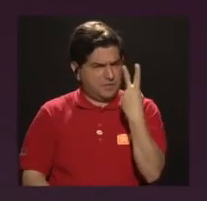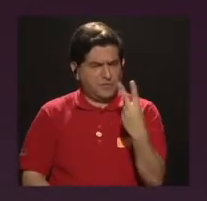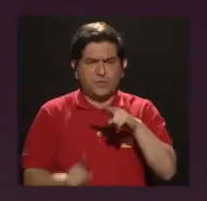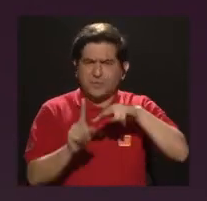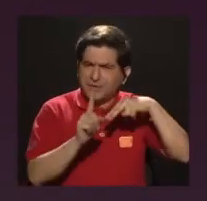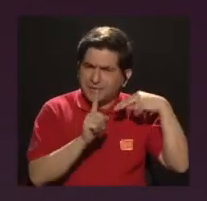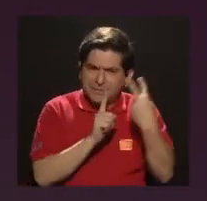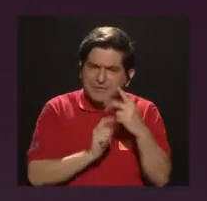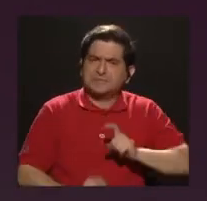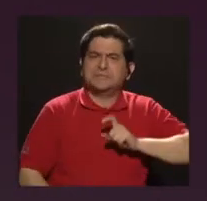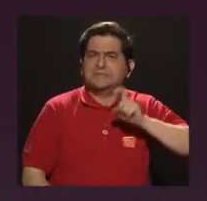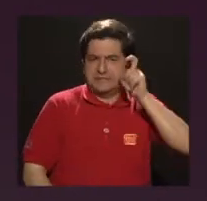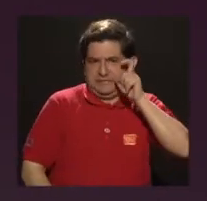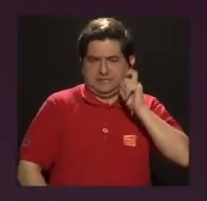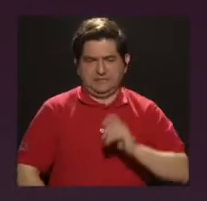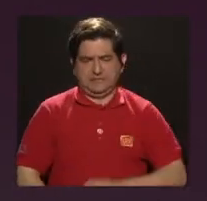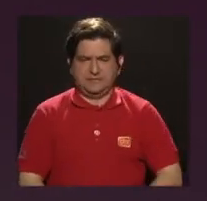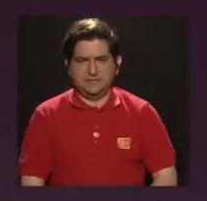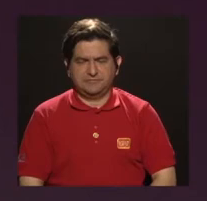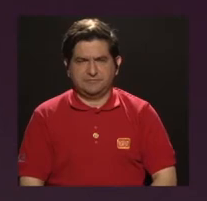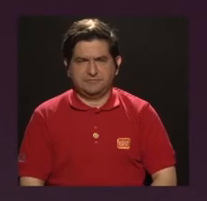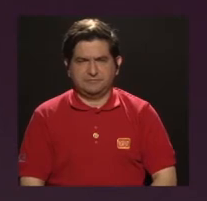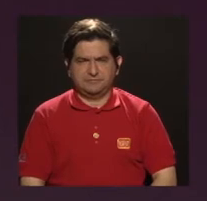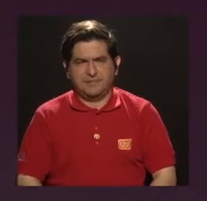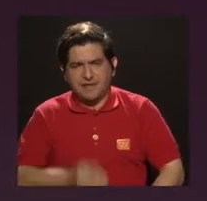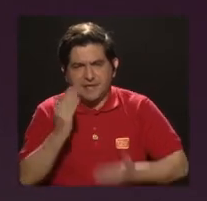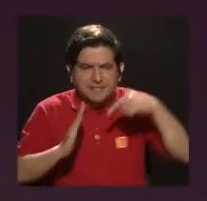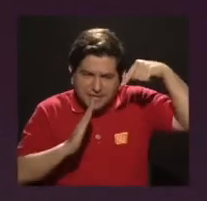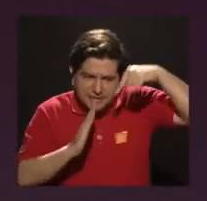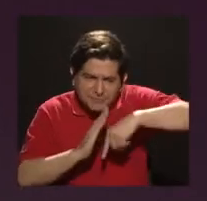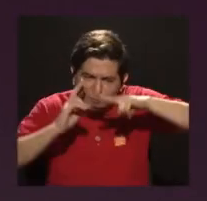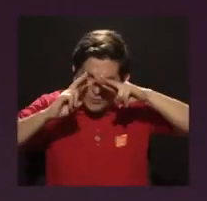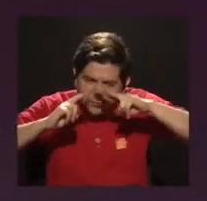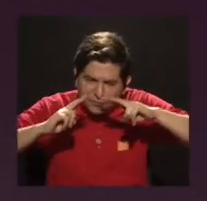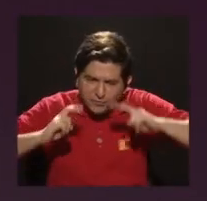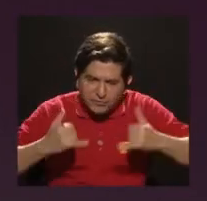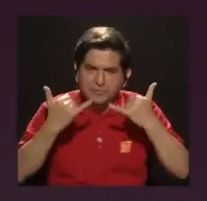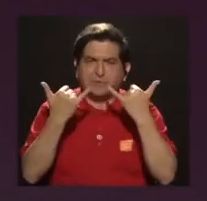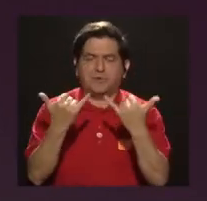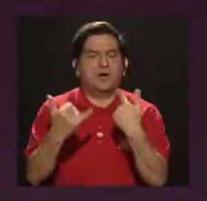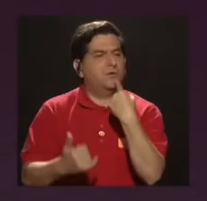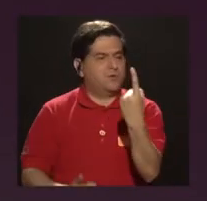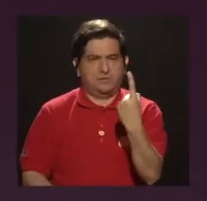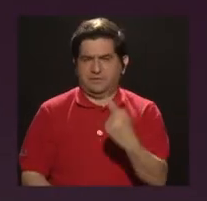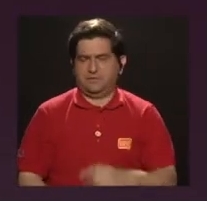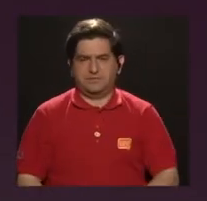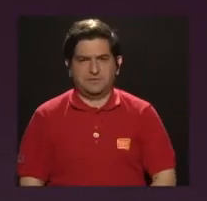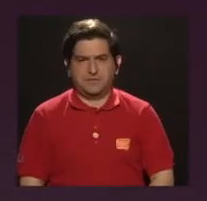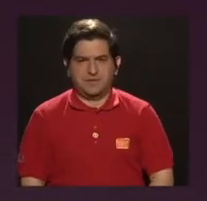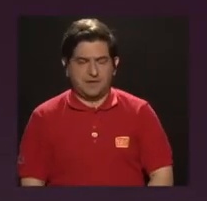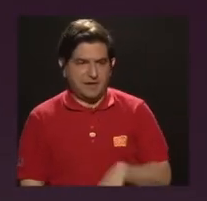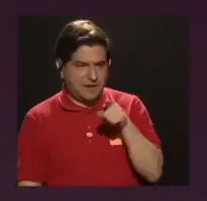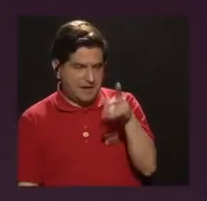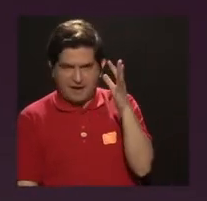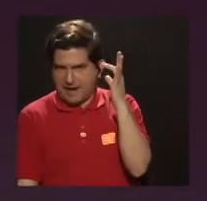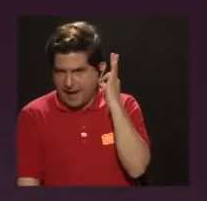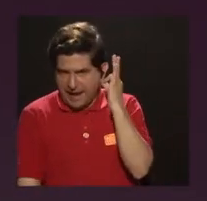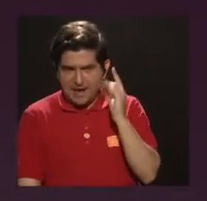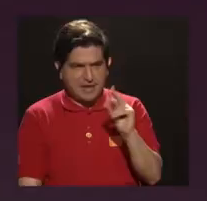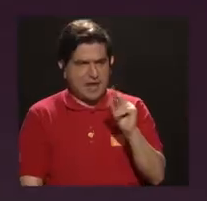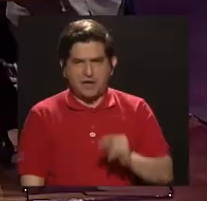perspectiva de género tan a profundidad yo podría decir que no pero ella no está haciendo